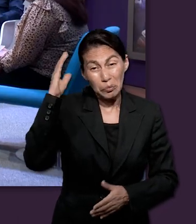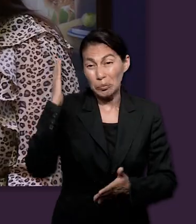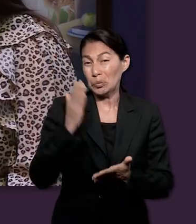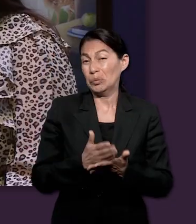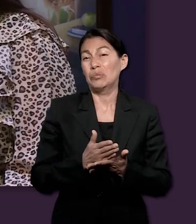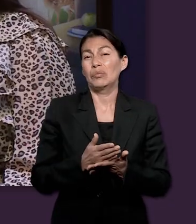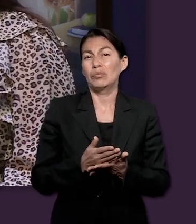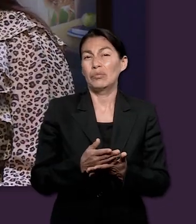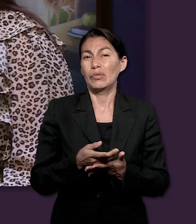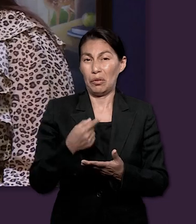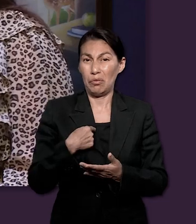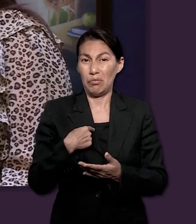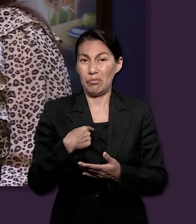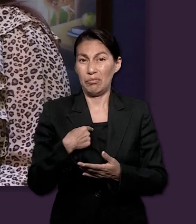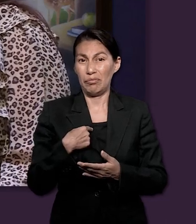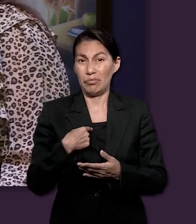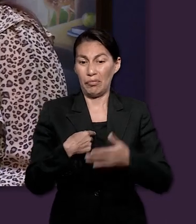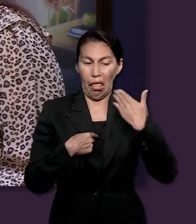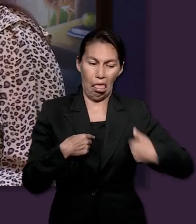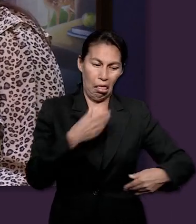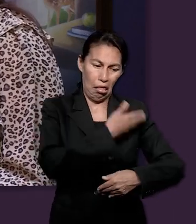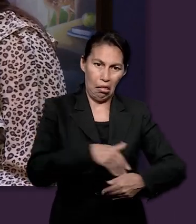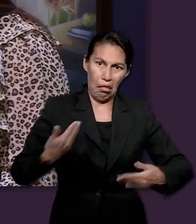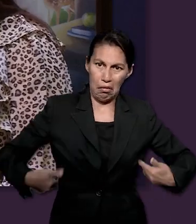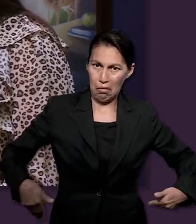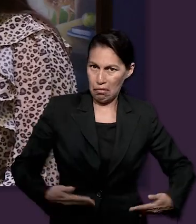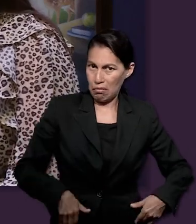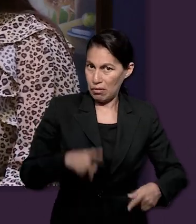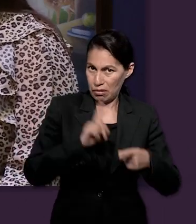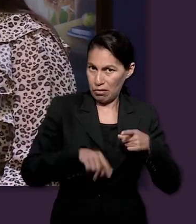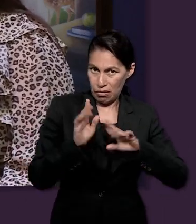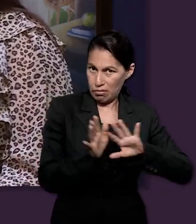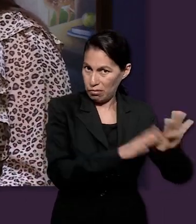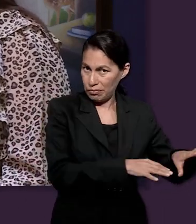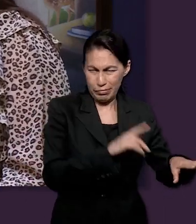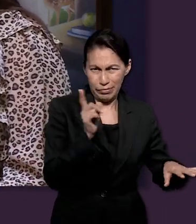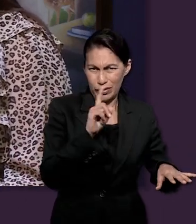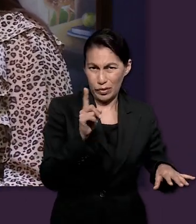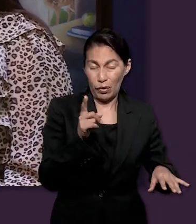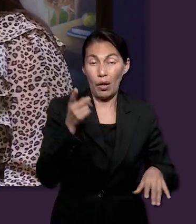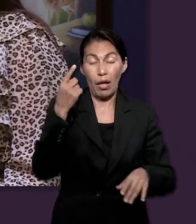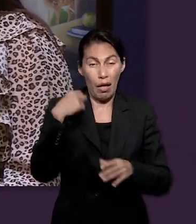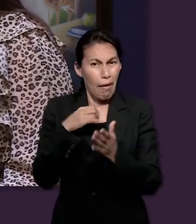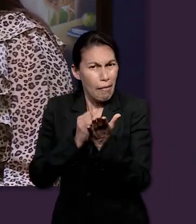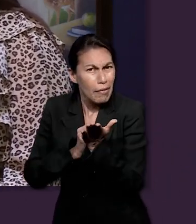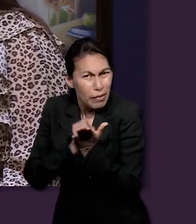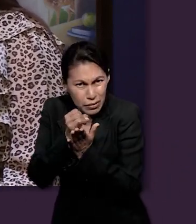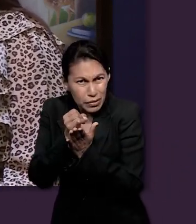radical, pero no porque nos tengamos que quitar una parte del cuerpo, sino por la decisión que tenemos que tomar.